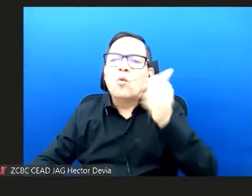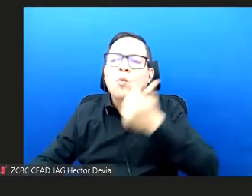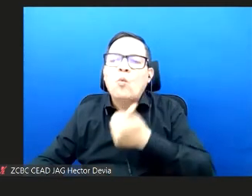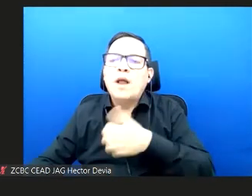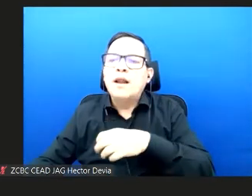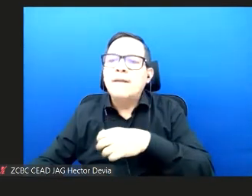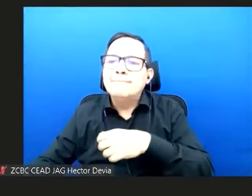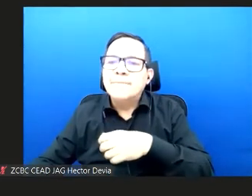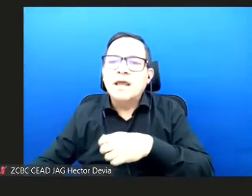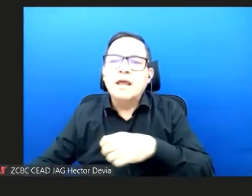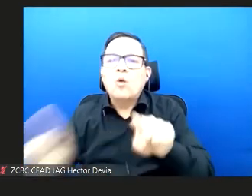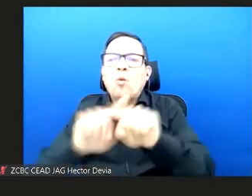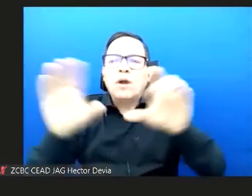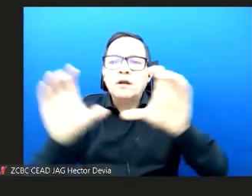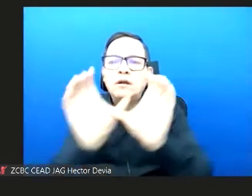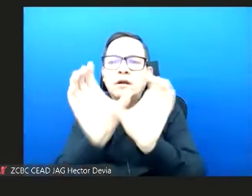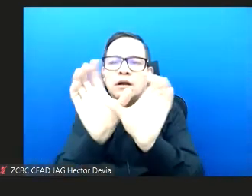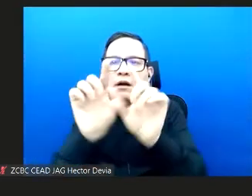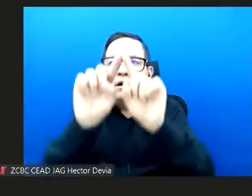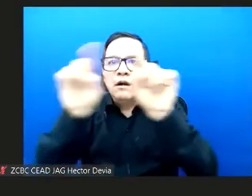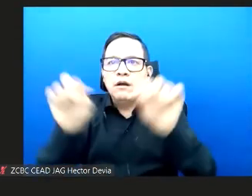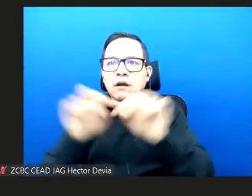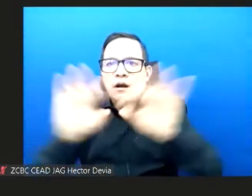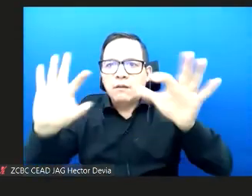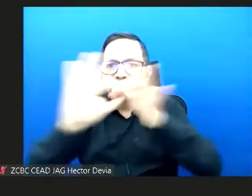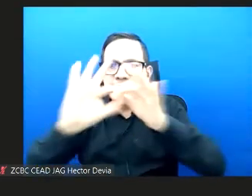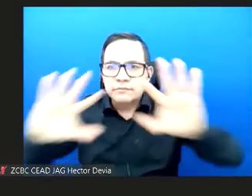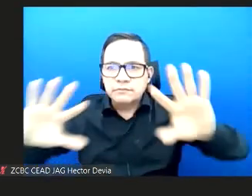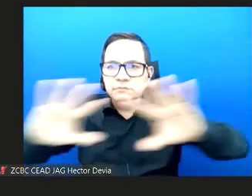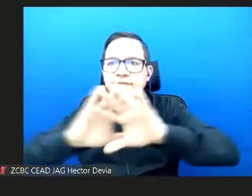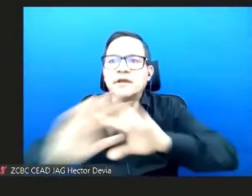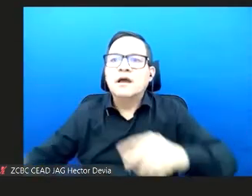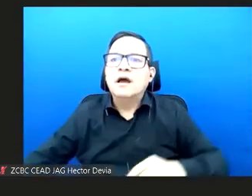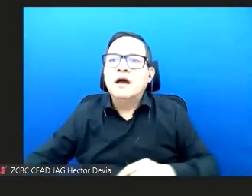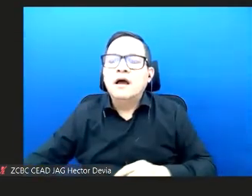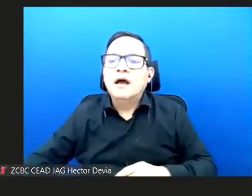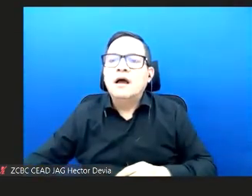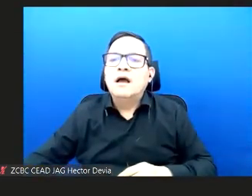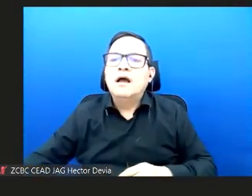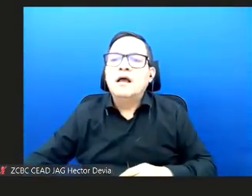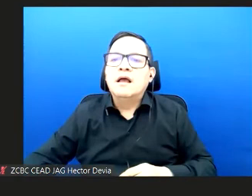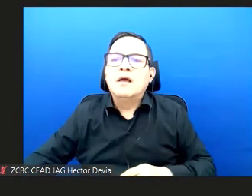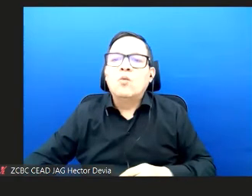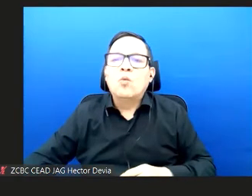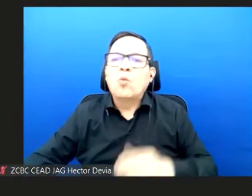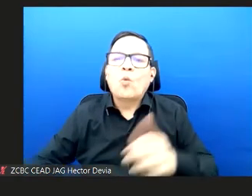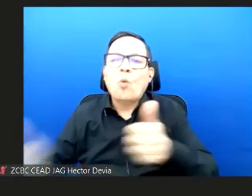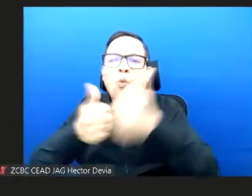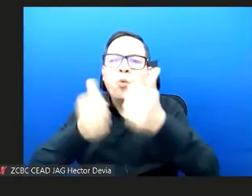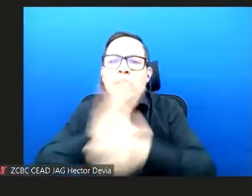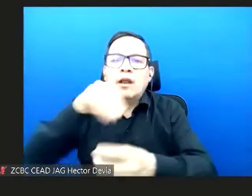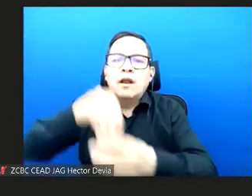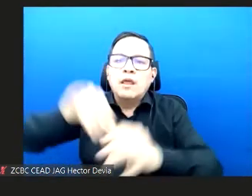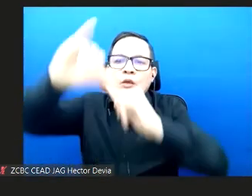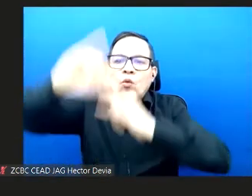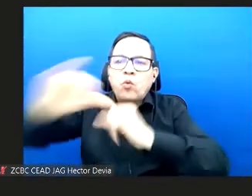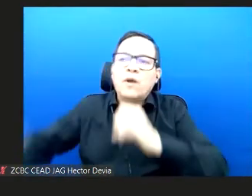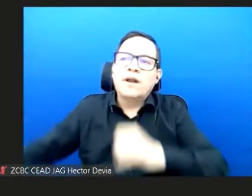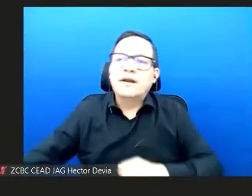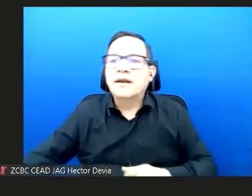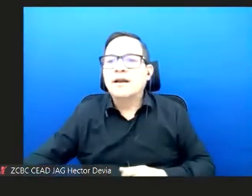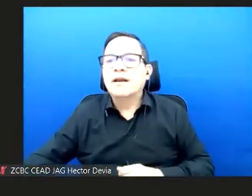viendo esta unión, entonces A unión B es igual a 1, 2, 3, 4, 5, 6, 7 y 8, que era lo que estábamos viendo en la zona